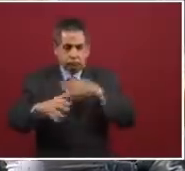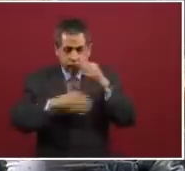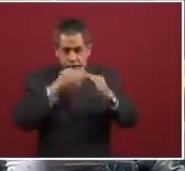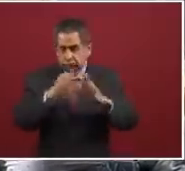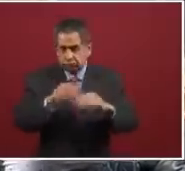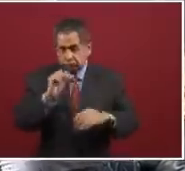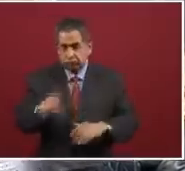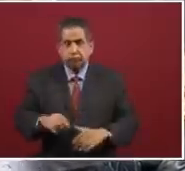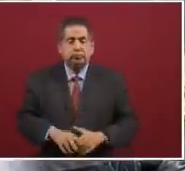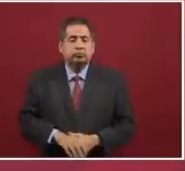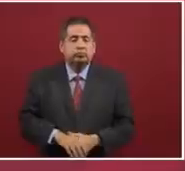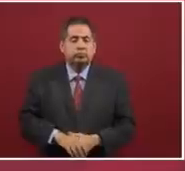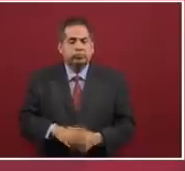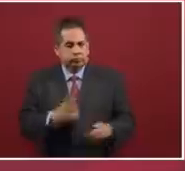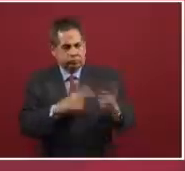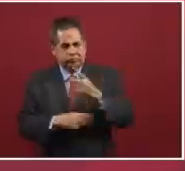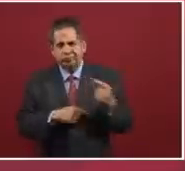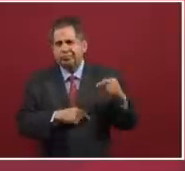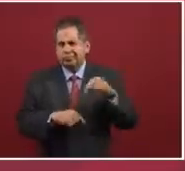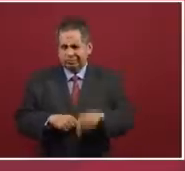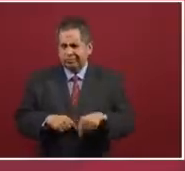también. Que venga aquí